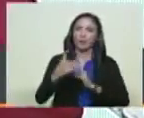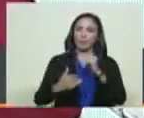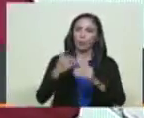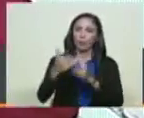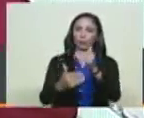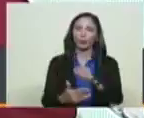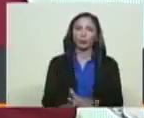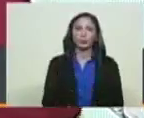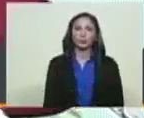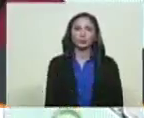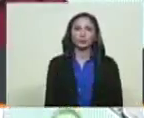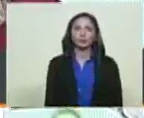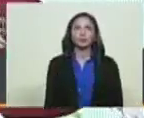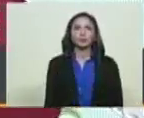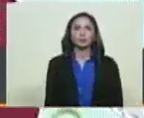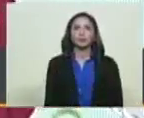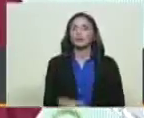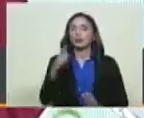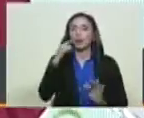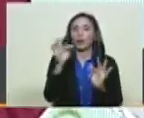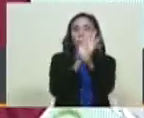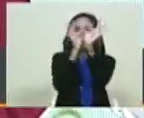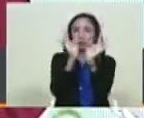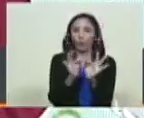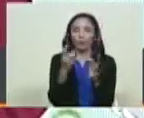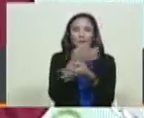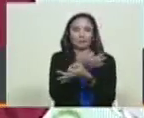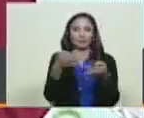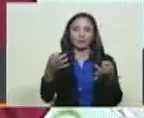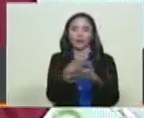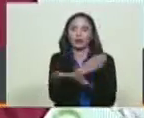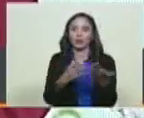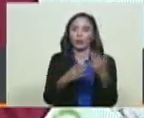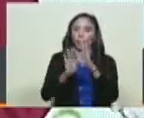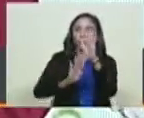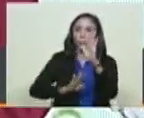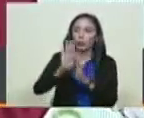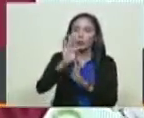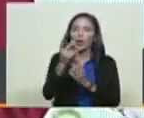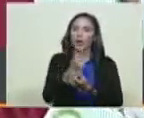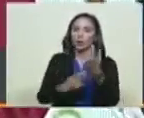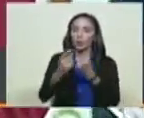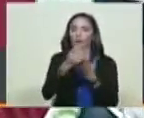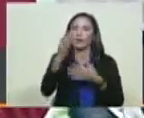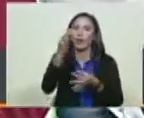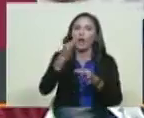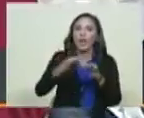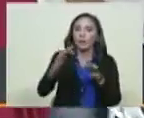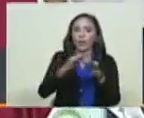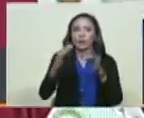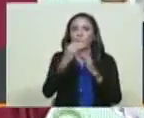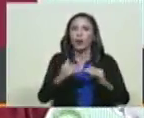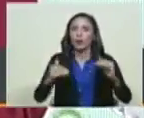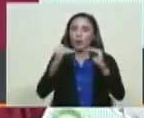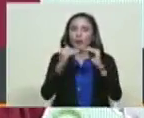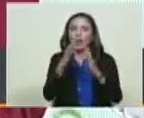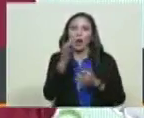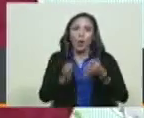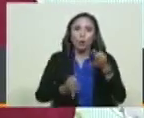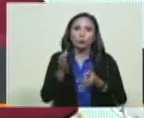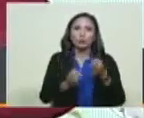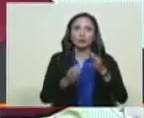hemos dado con la fórmula perfecta del crecimiento económico para la igualdad y la justicia